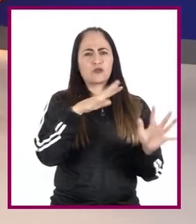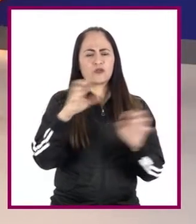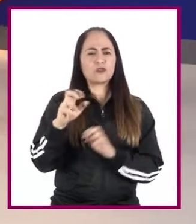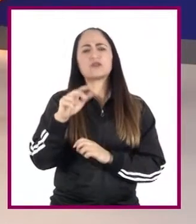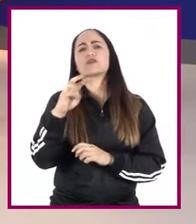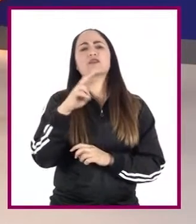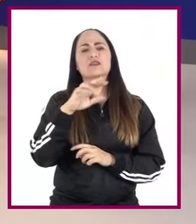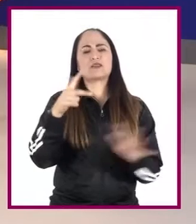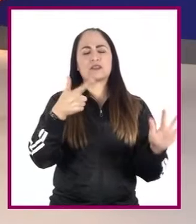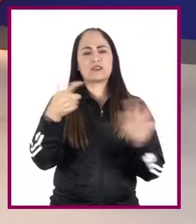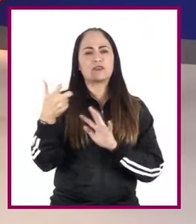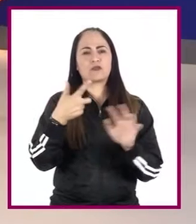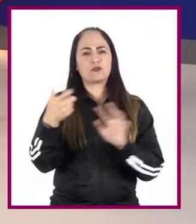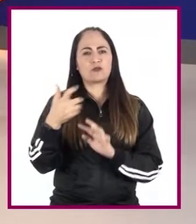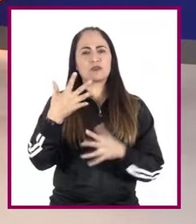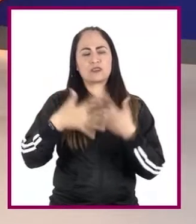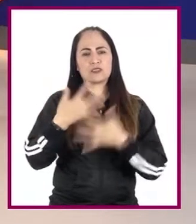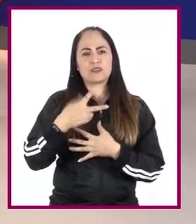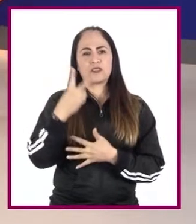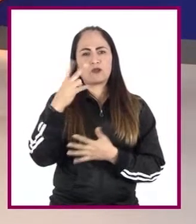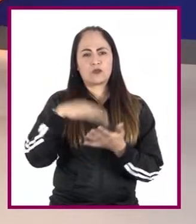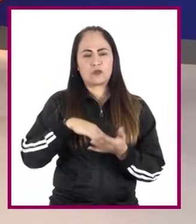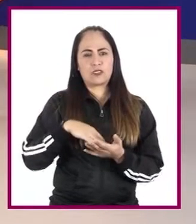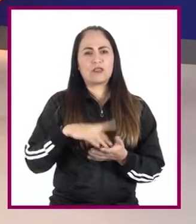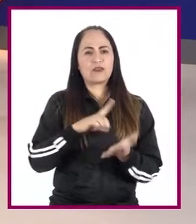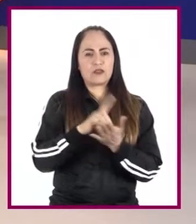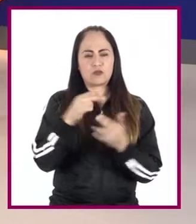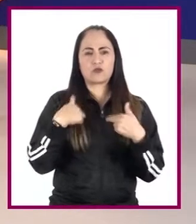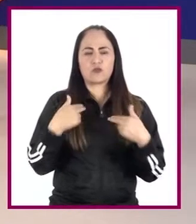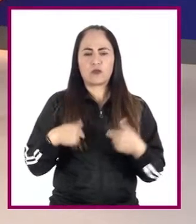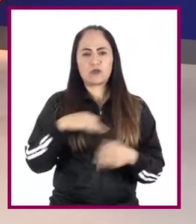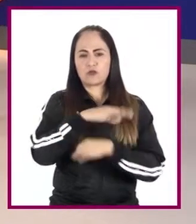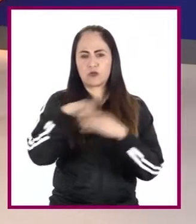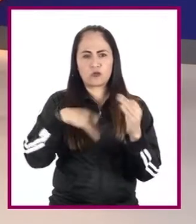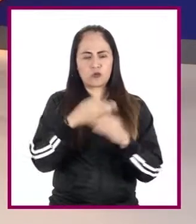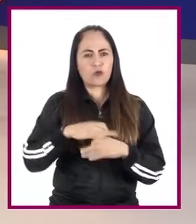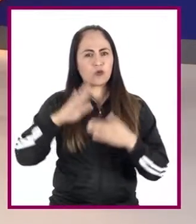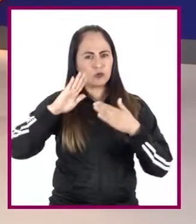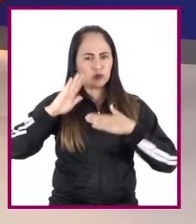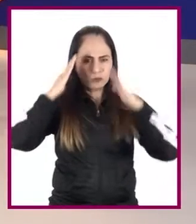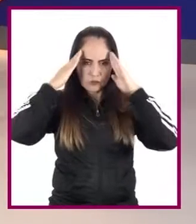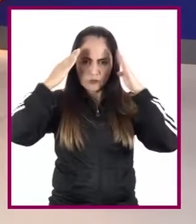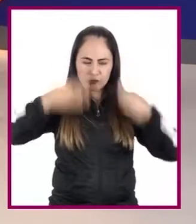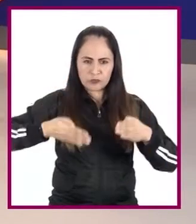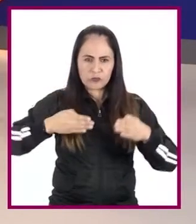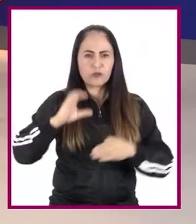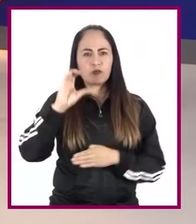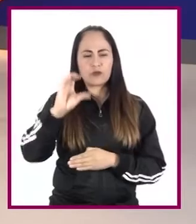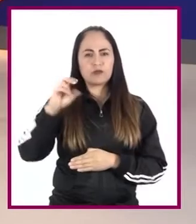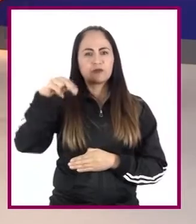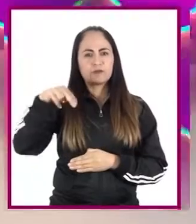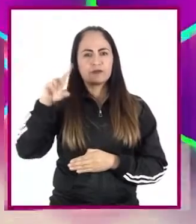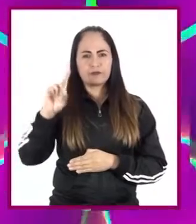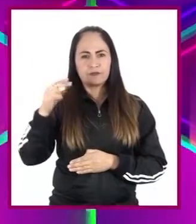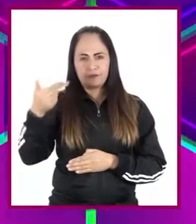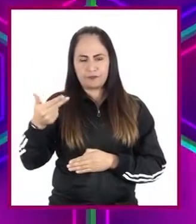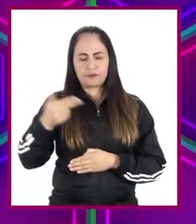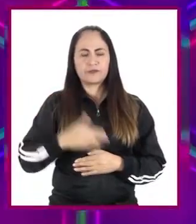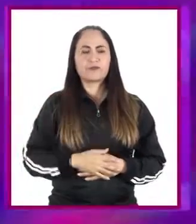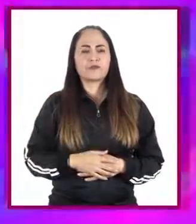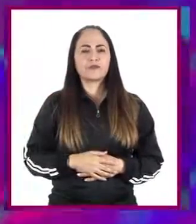01800-715-2000. Derechos Humanos. Compromiso de todos. CNDH. Comisión Nacional de los Derechos Humanos.